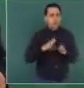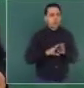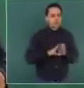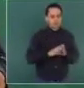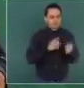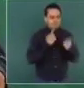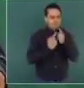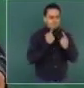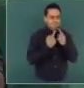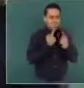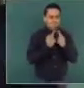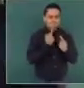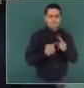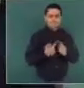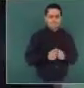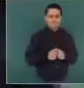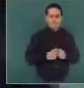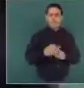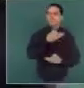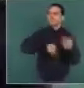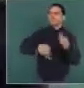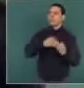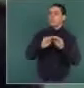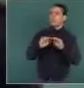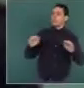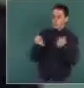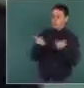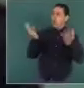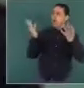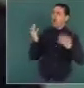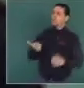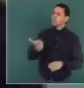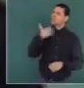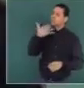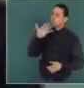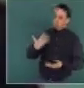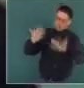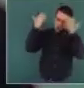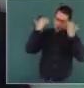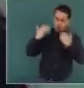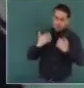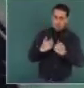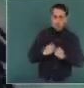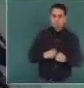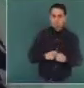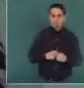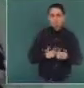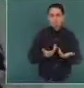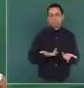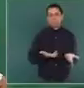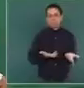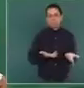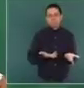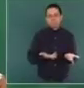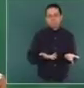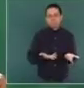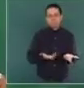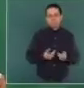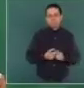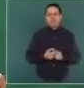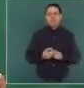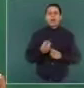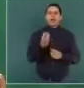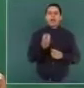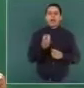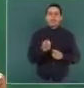todos son lo mismo. Bueno, esto es bastante